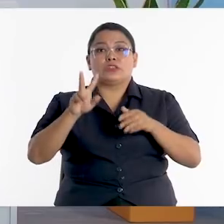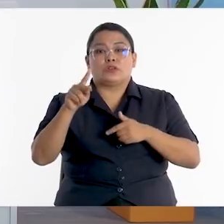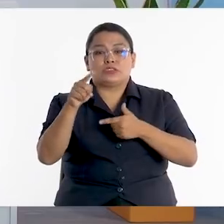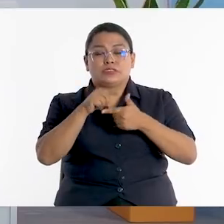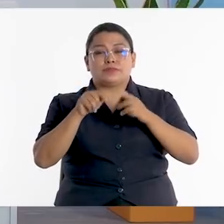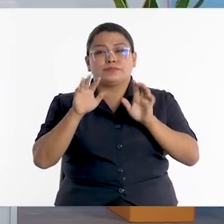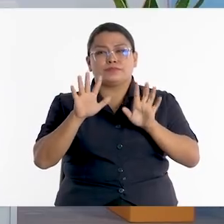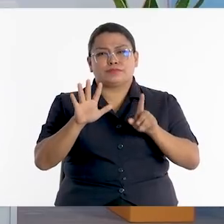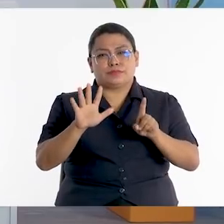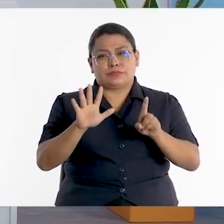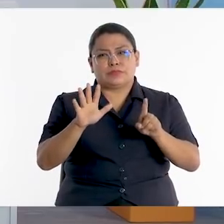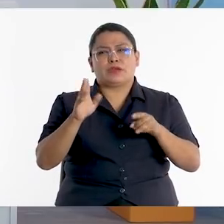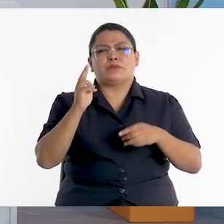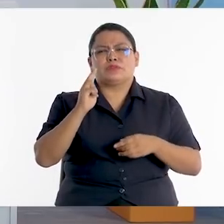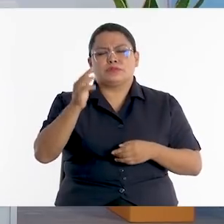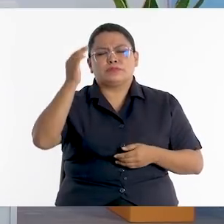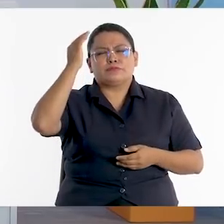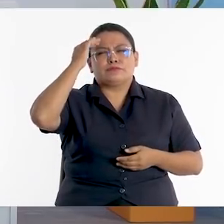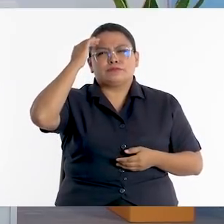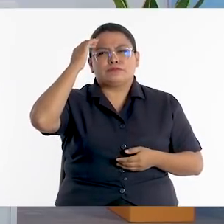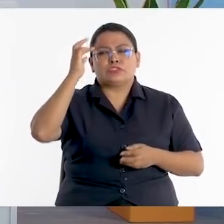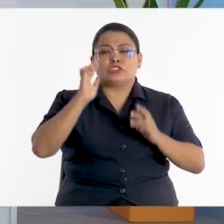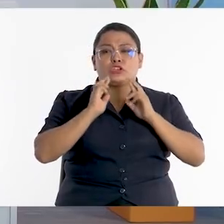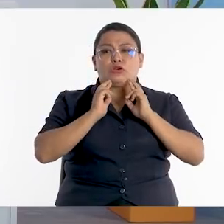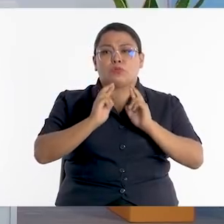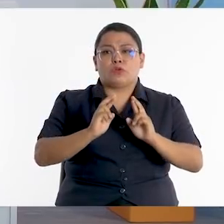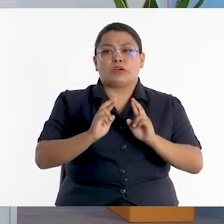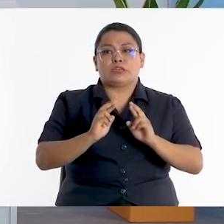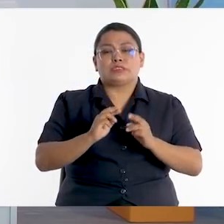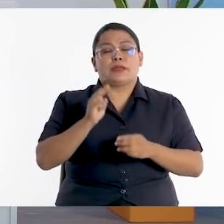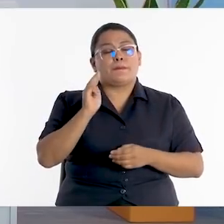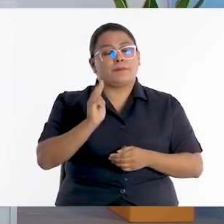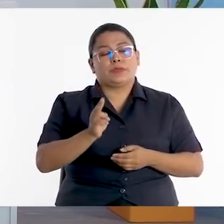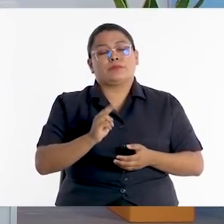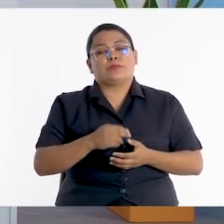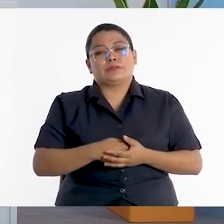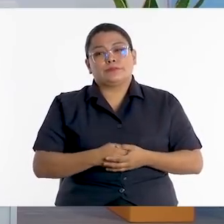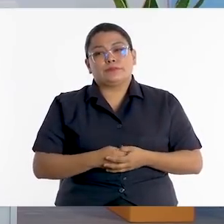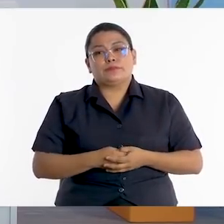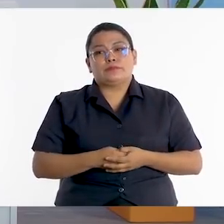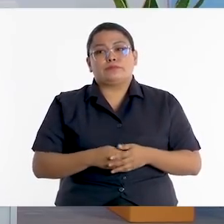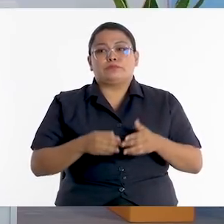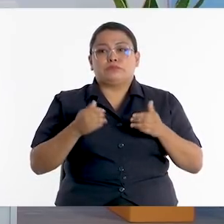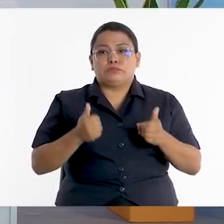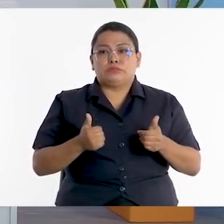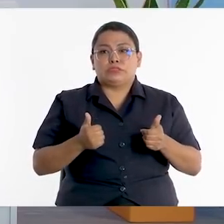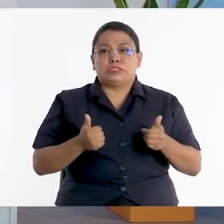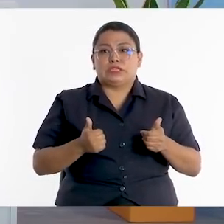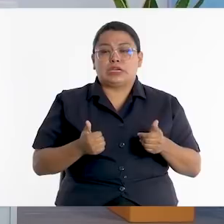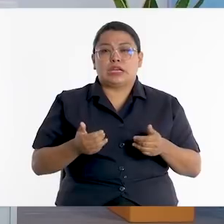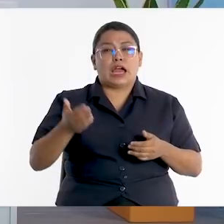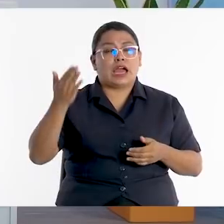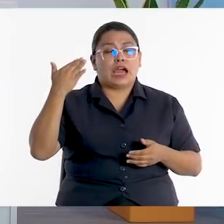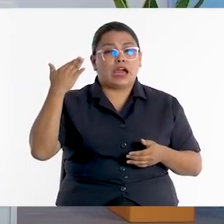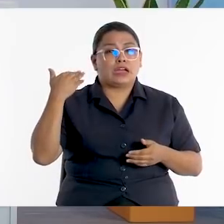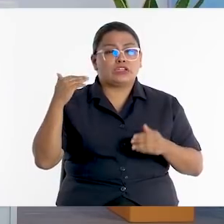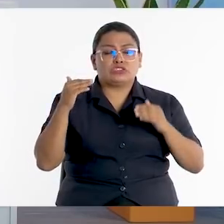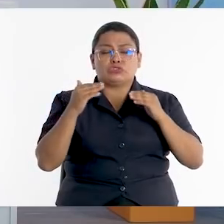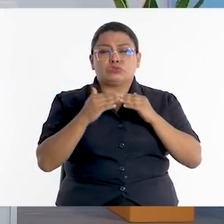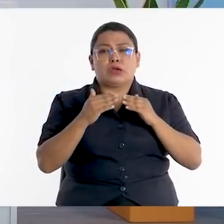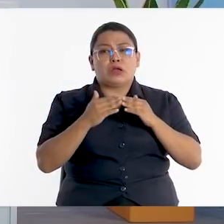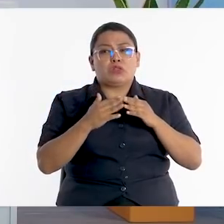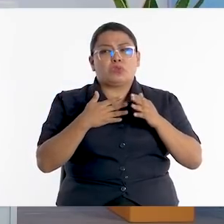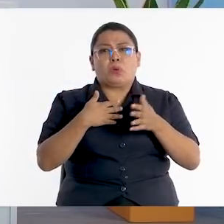6. Y ustedes mismos pueden verificar que el cociente es el mismo. Bueno, como pasó en el caso anterior,